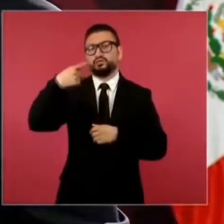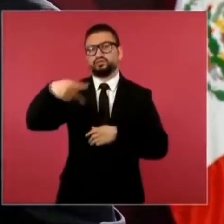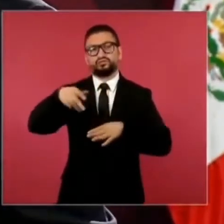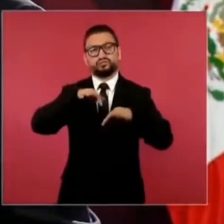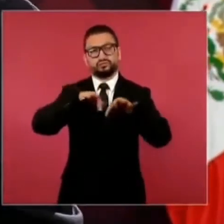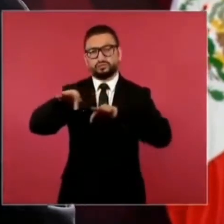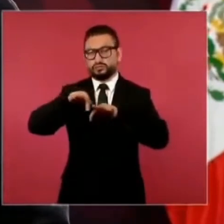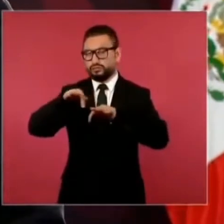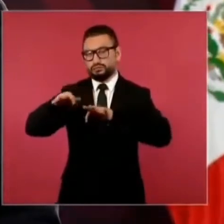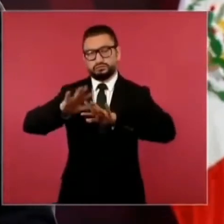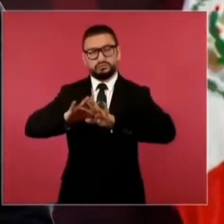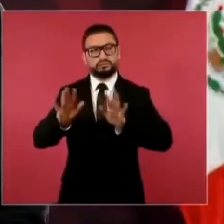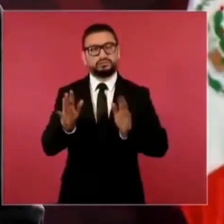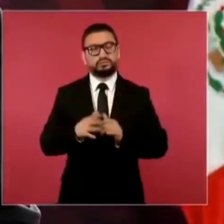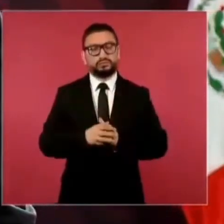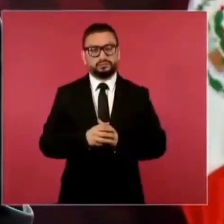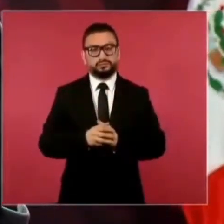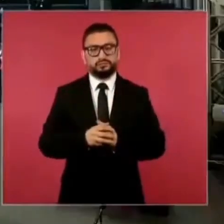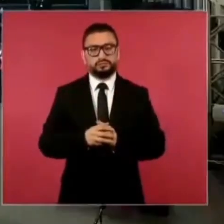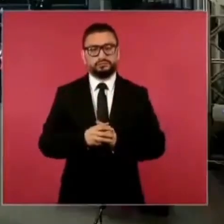iguales.